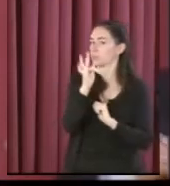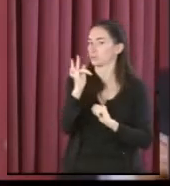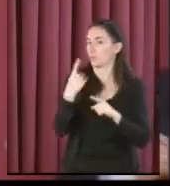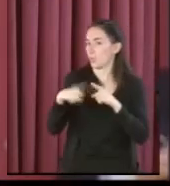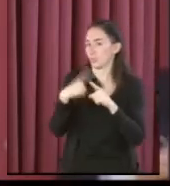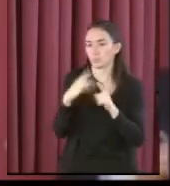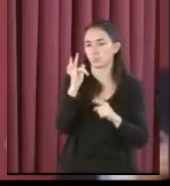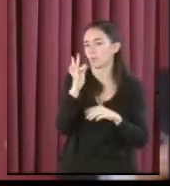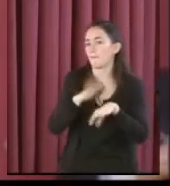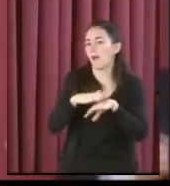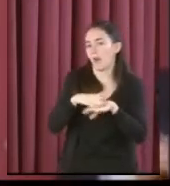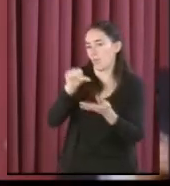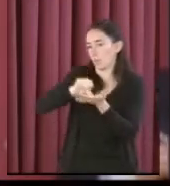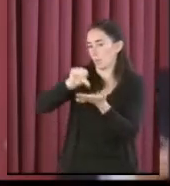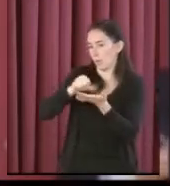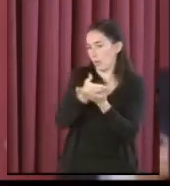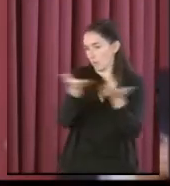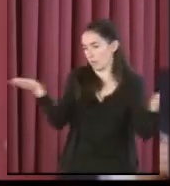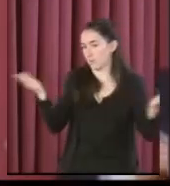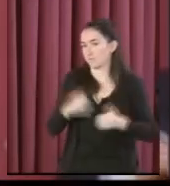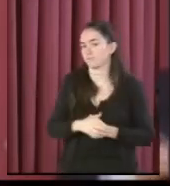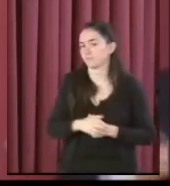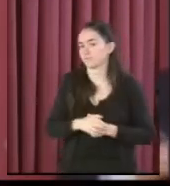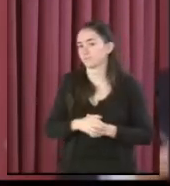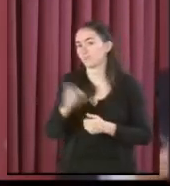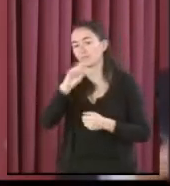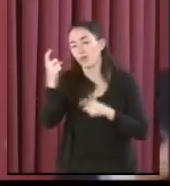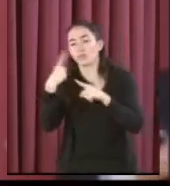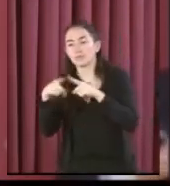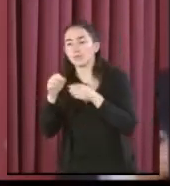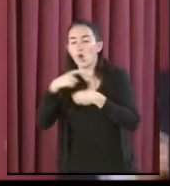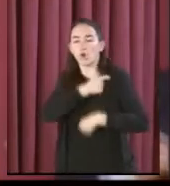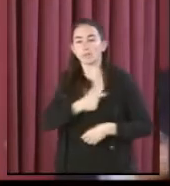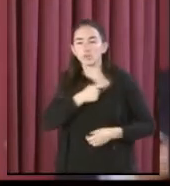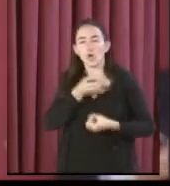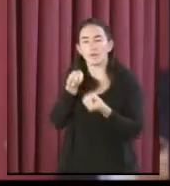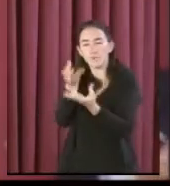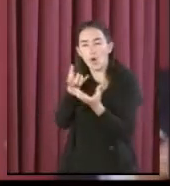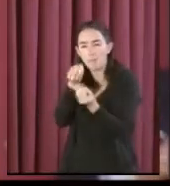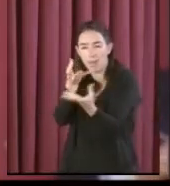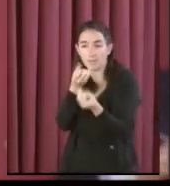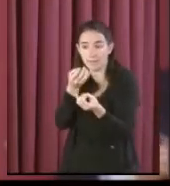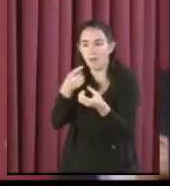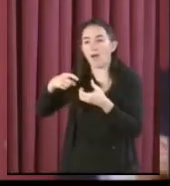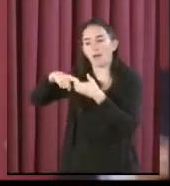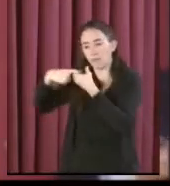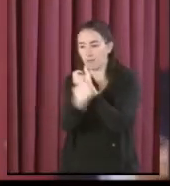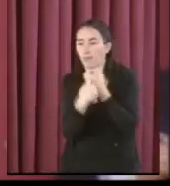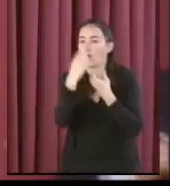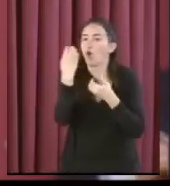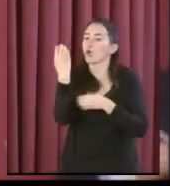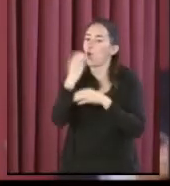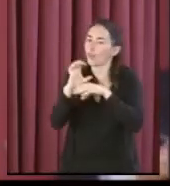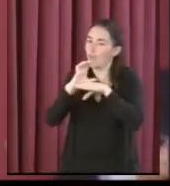La puesta en marcha también de iniciativas como la presidencia de todas las comisiones informativas municipales por concejales de grupos de la oposición, por